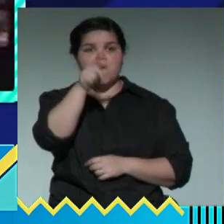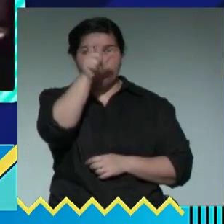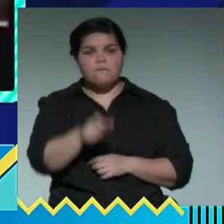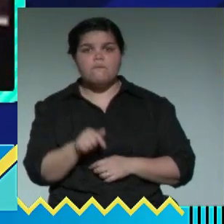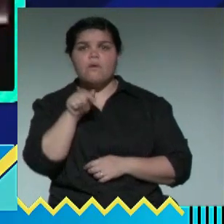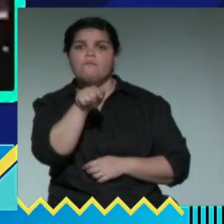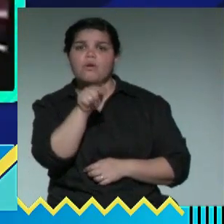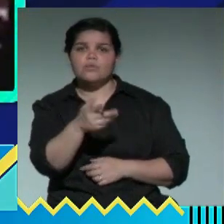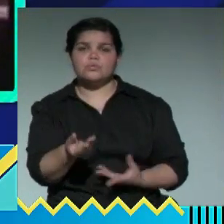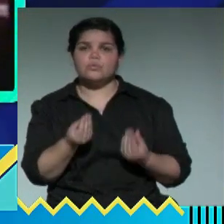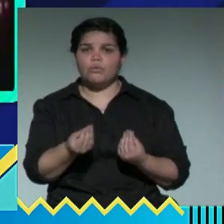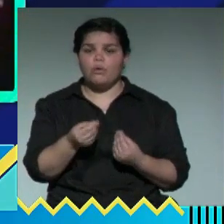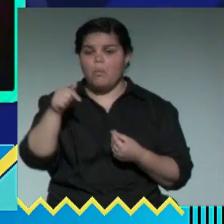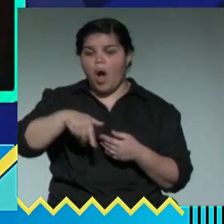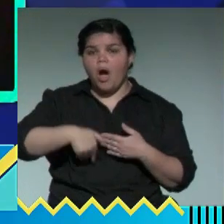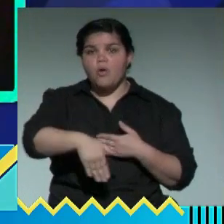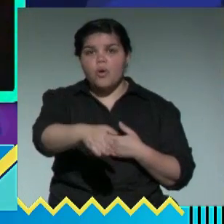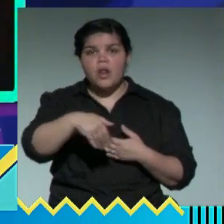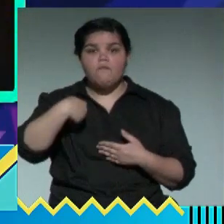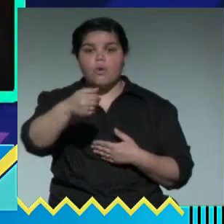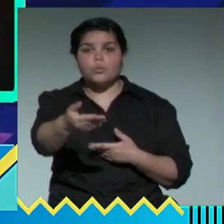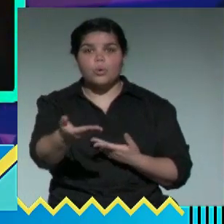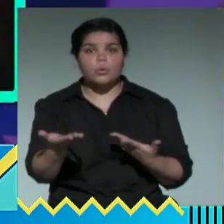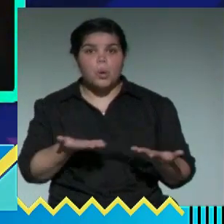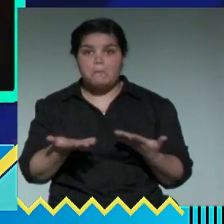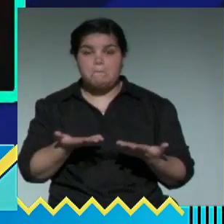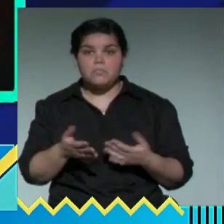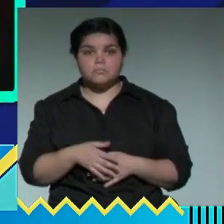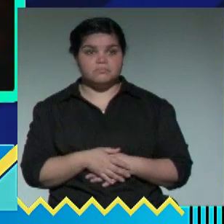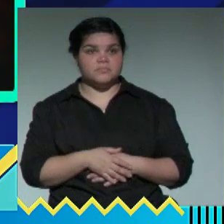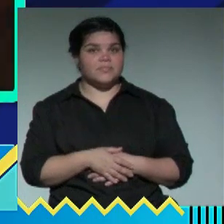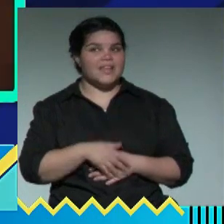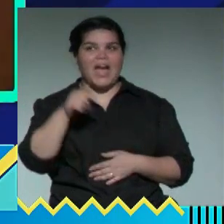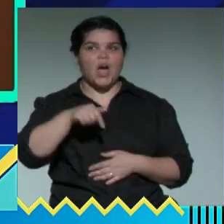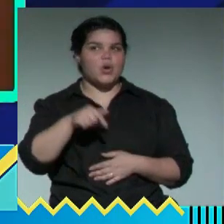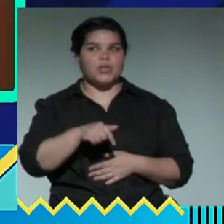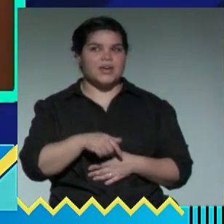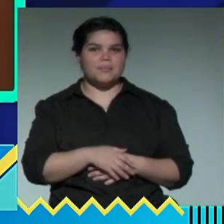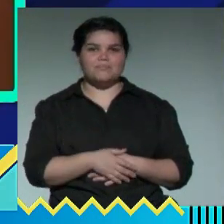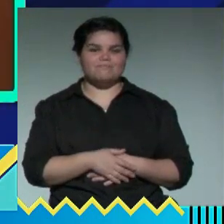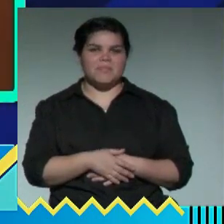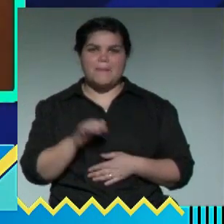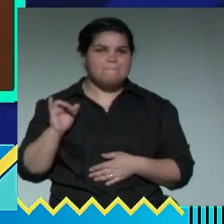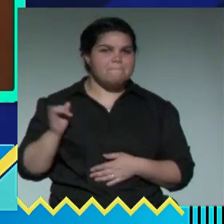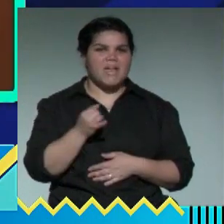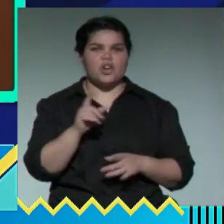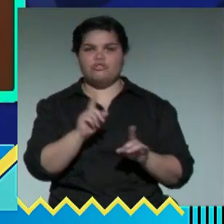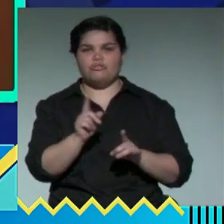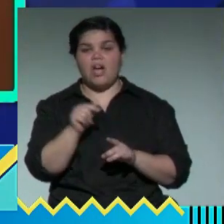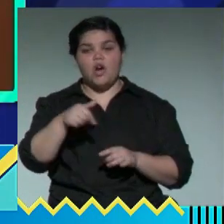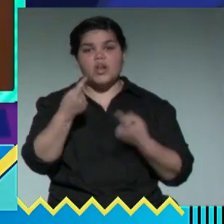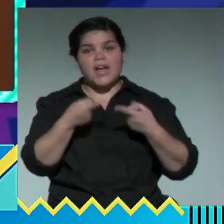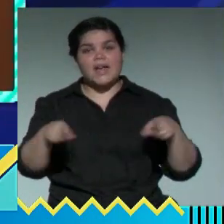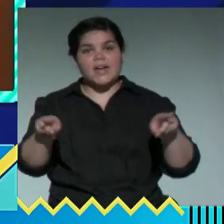qué momento de tu carrera te encontrás? ¿Qué estás proyectando? Mira, creo que el mejor momento, porque estoy por editar una nueva canción que se